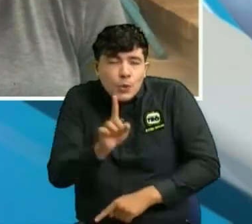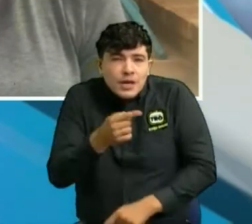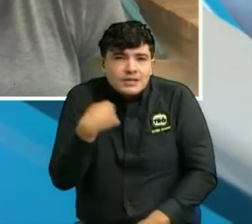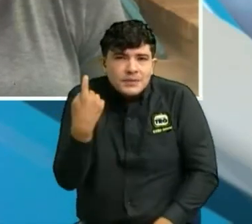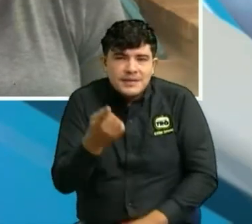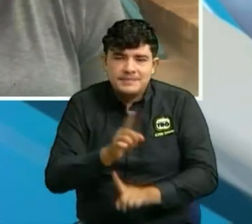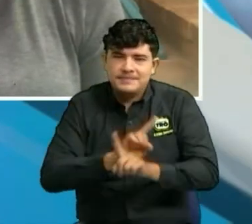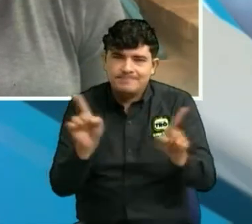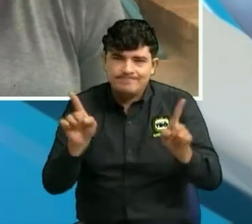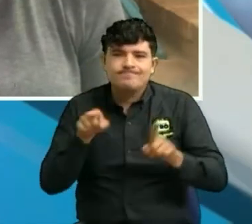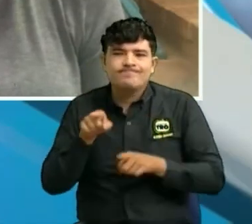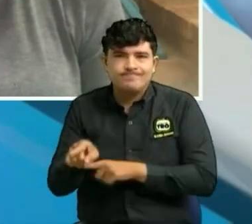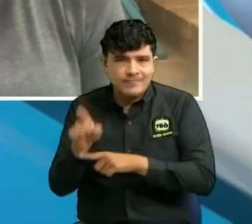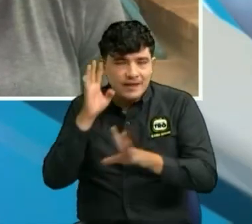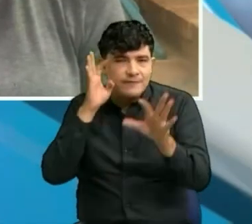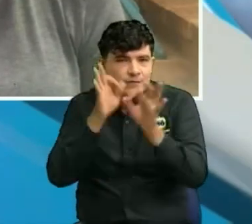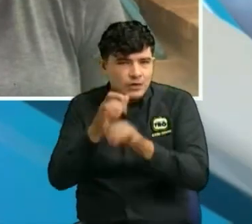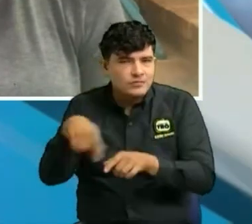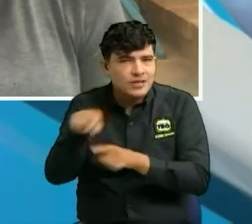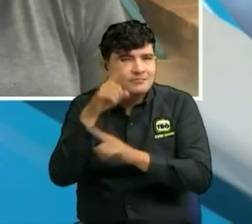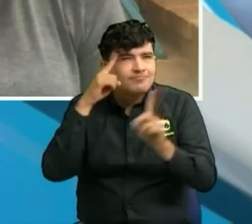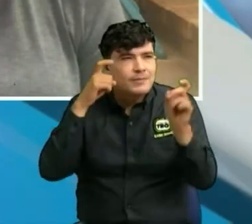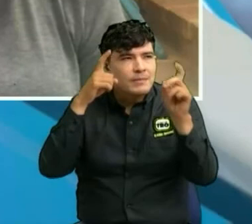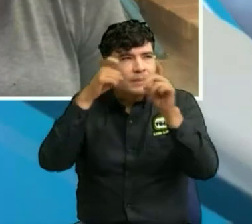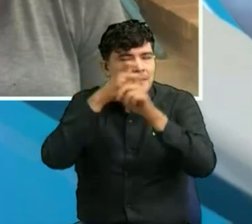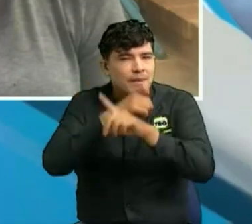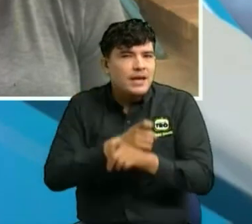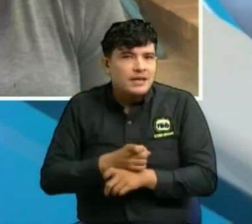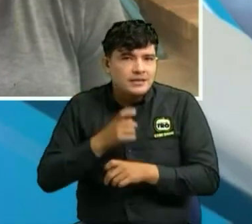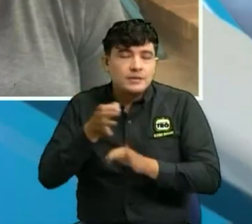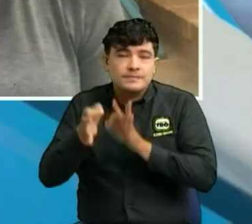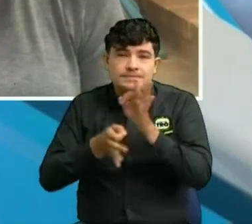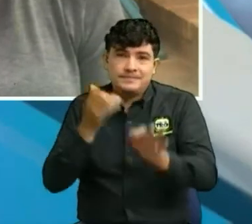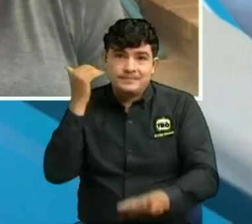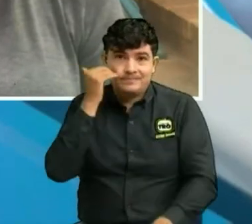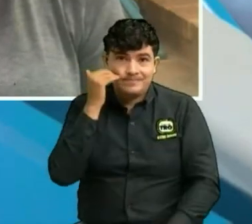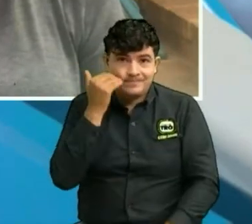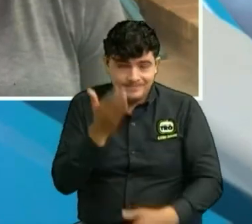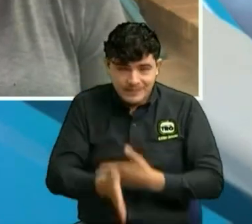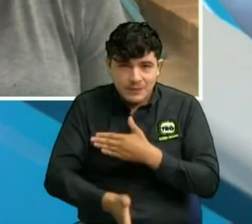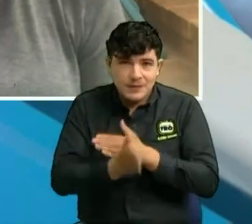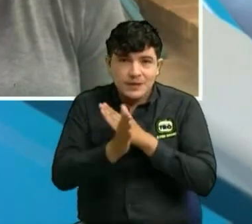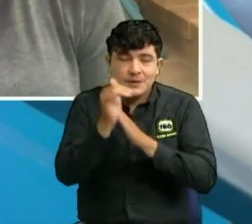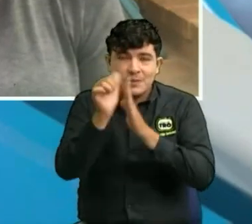un documental hecho para la reflexión de las mujeres. Los invitamos a continuar